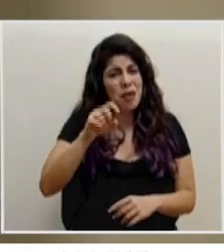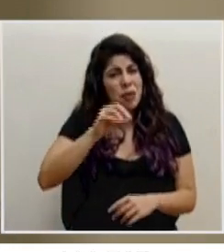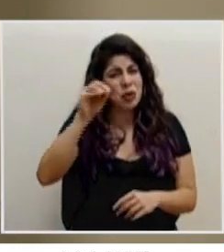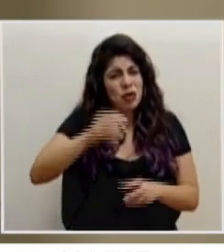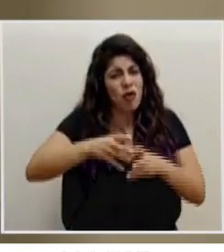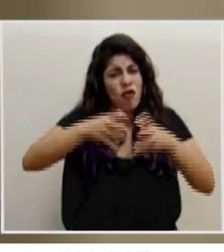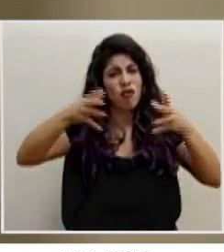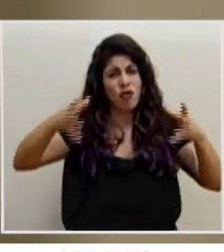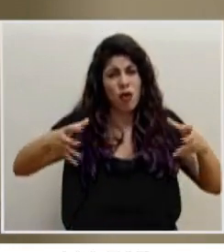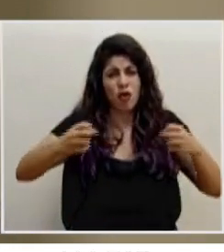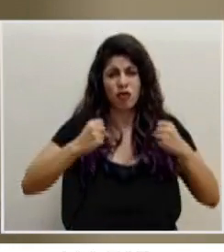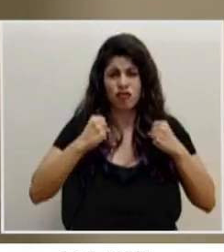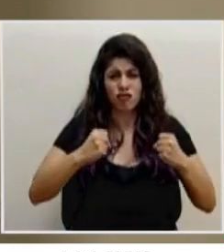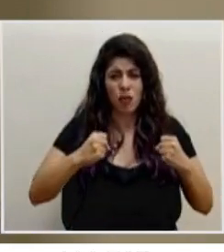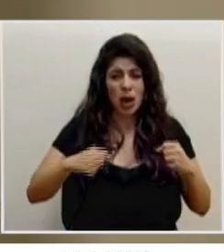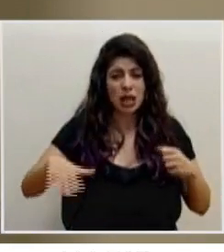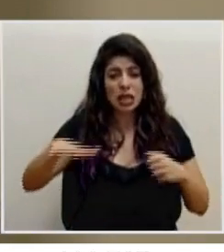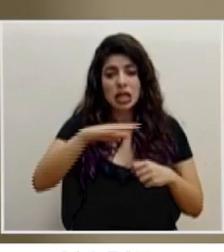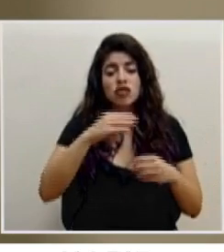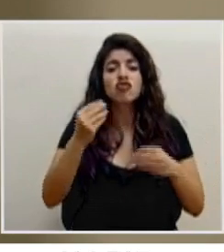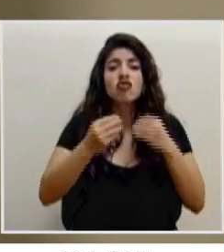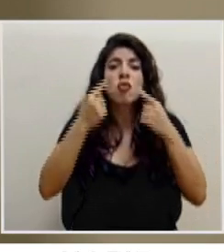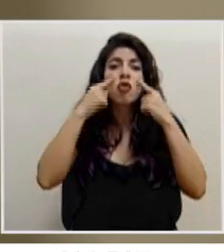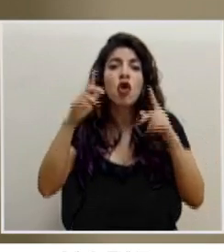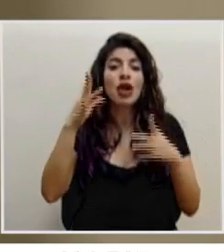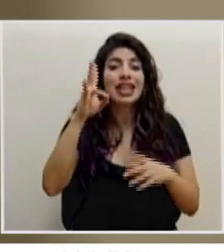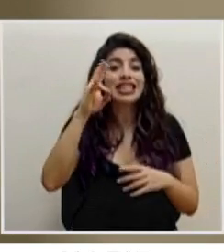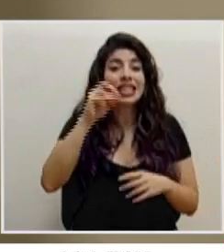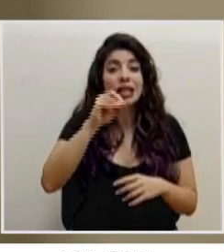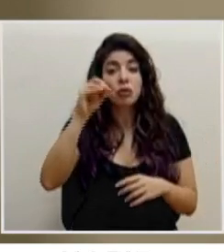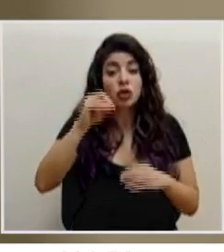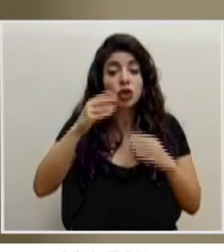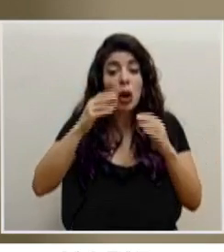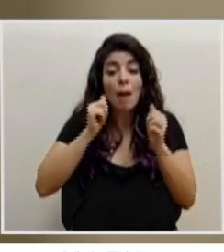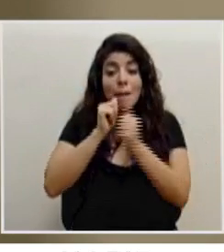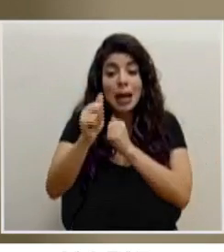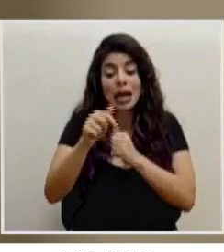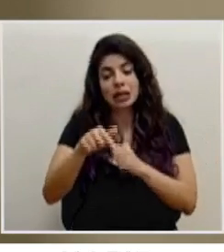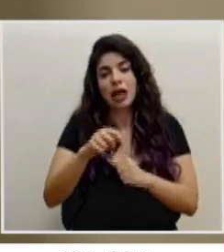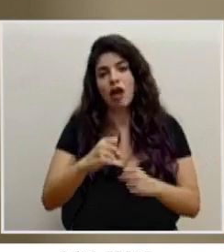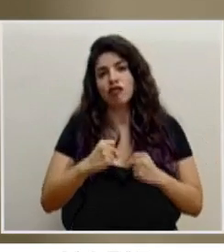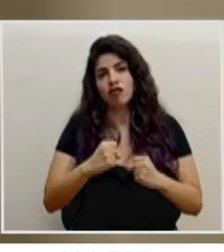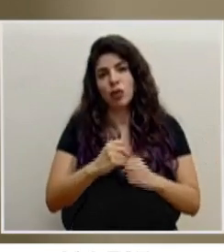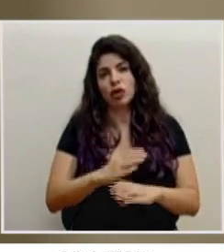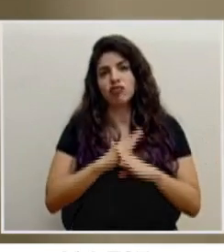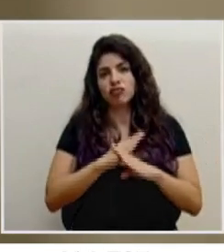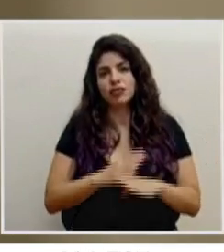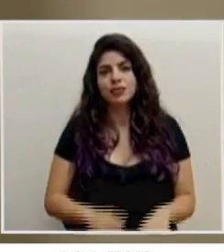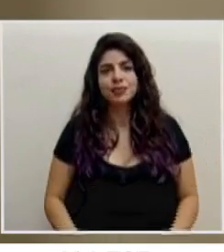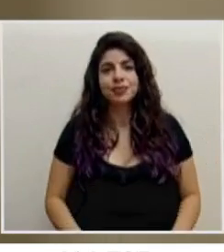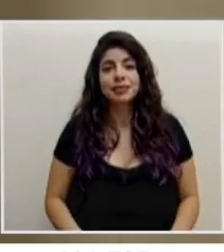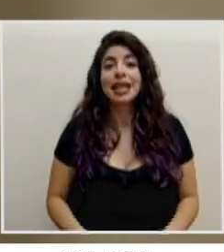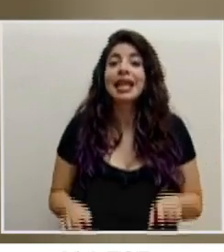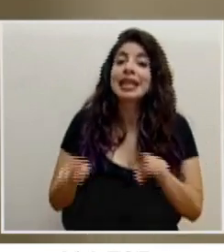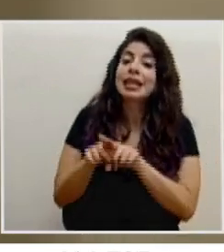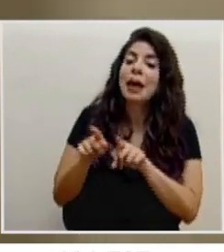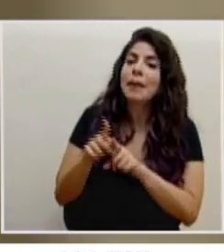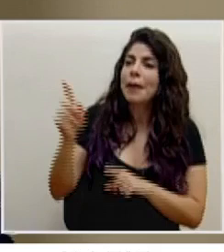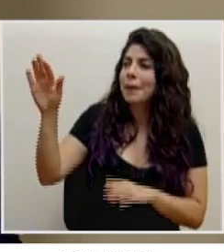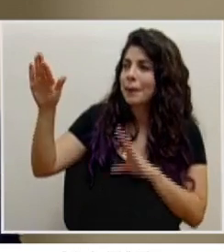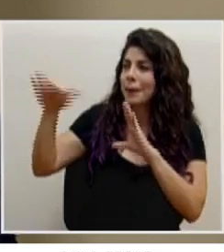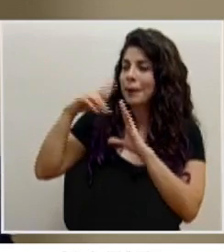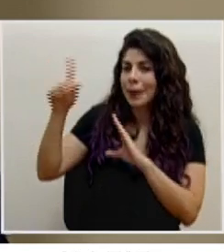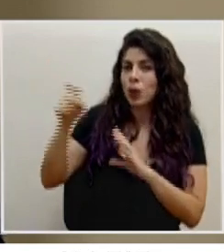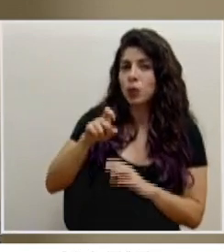porcentaje robusto, que se alcanza generalmente al 70% o más de la población. También nos